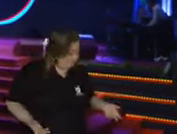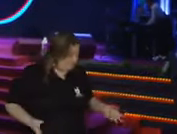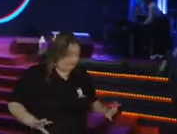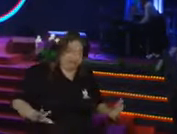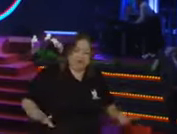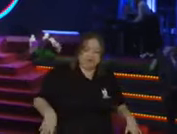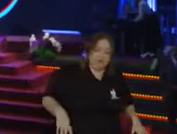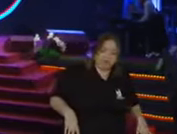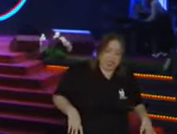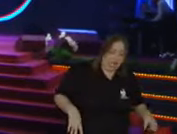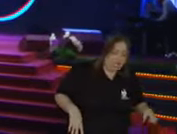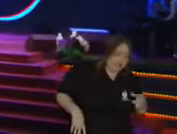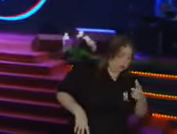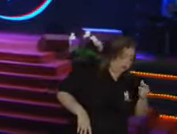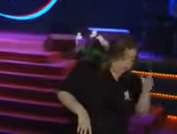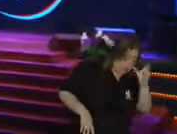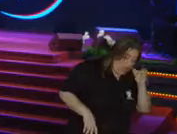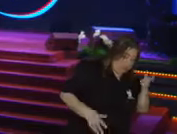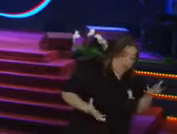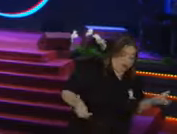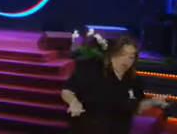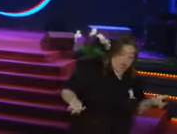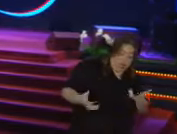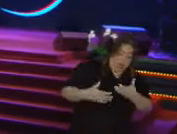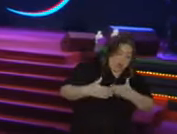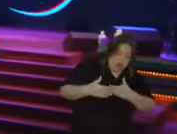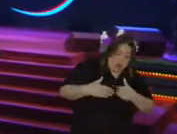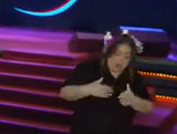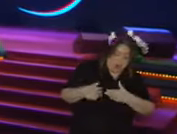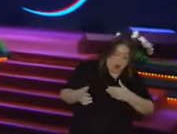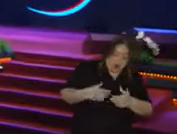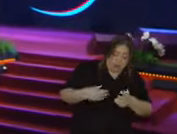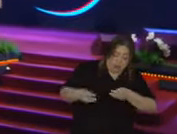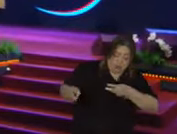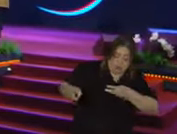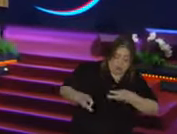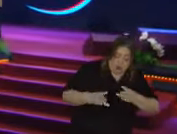sino destruirte a través de cualquiera de las dos vías. ¿Amén?